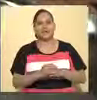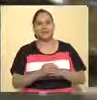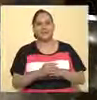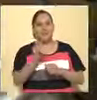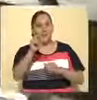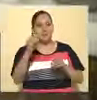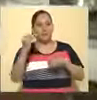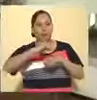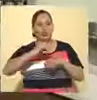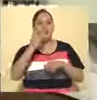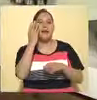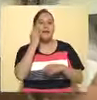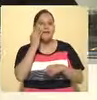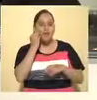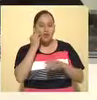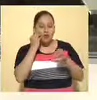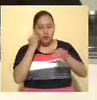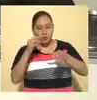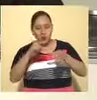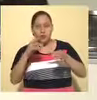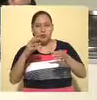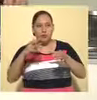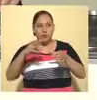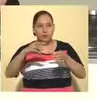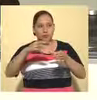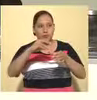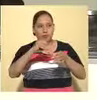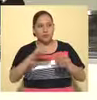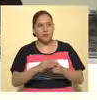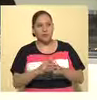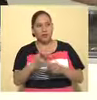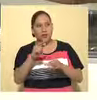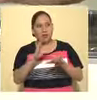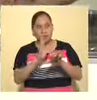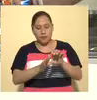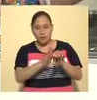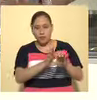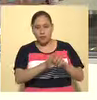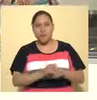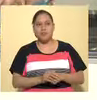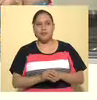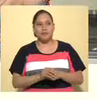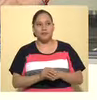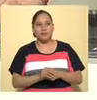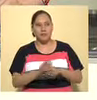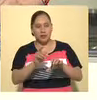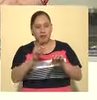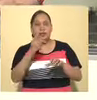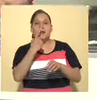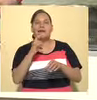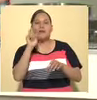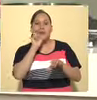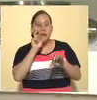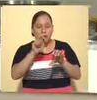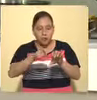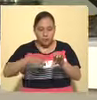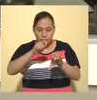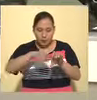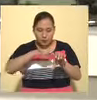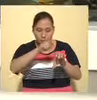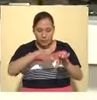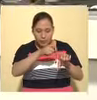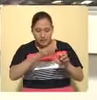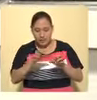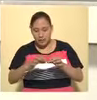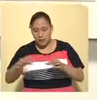un limoncito acá. Y ahora vamos a cortar unas rebanadas de jitomate. Mira nomás, qué